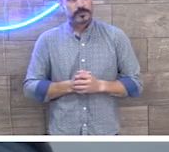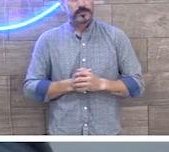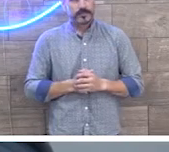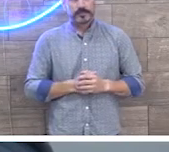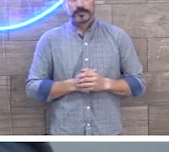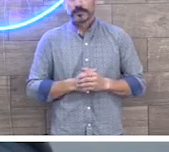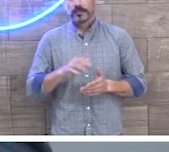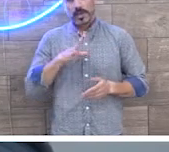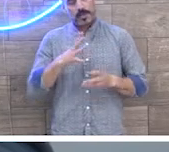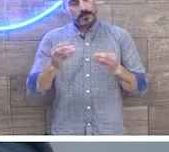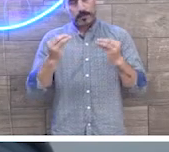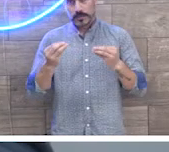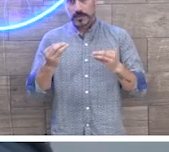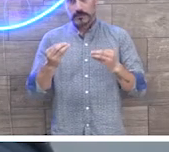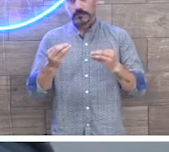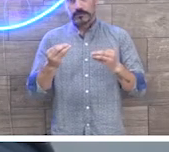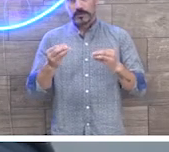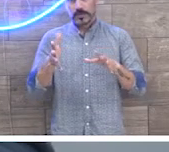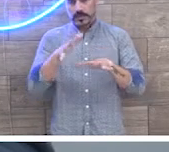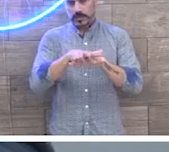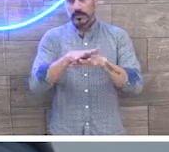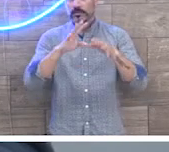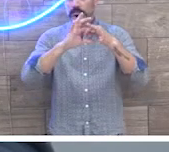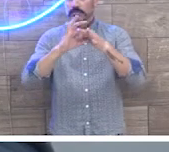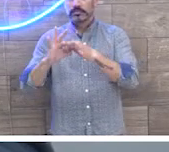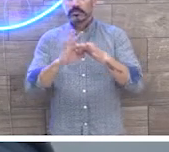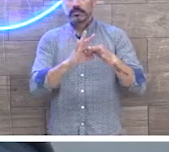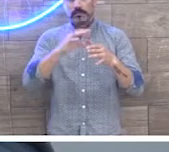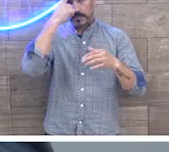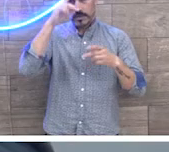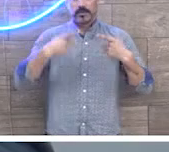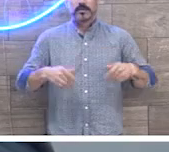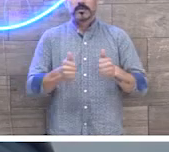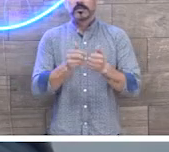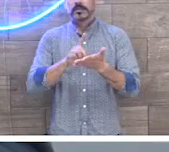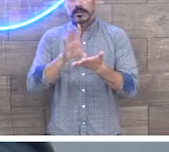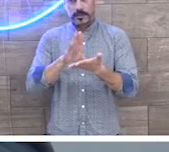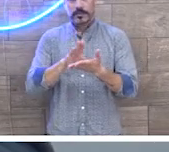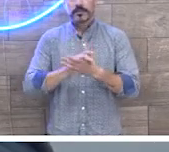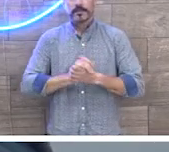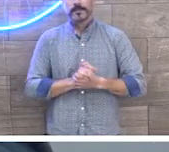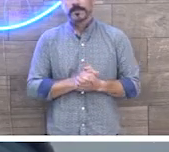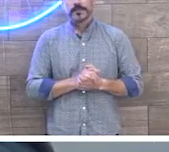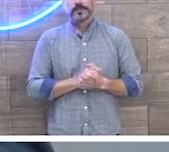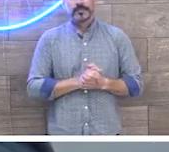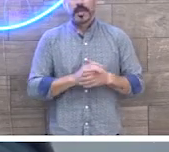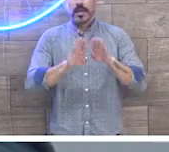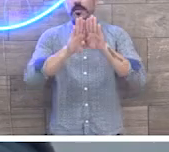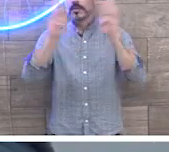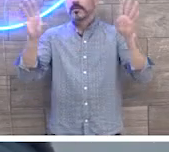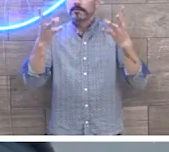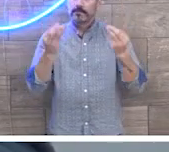mucha integración para las personas con discapacidad, mucha inclusión. Ya se han abierto